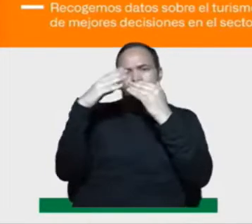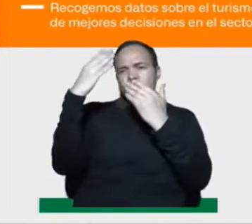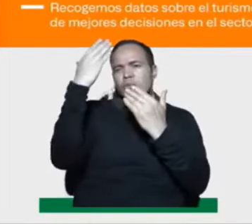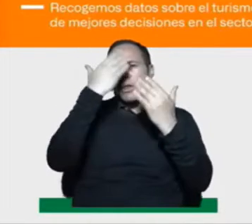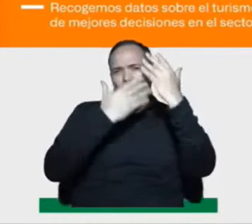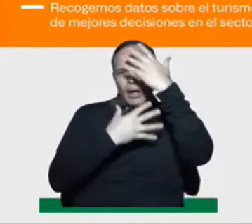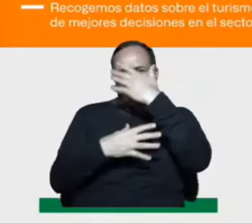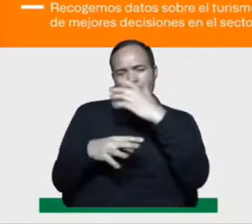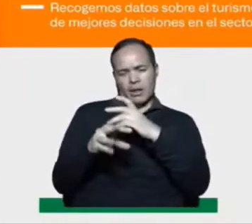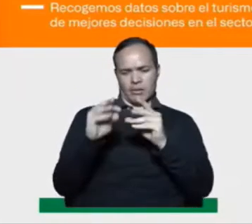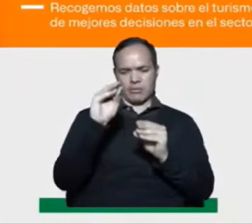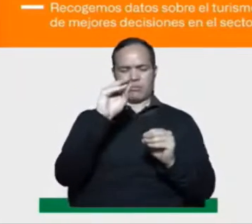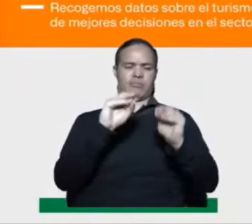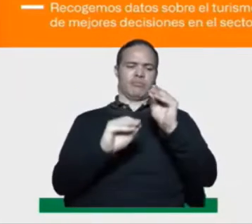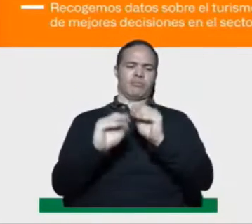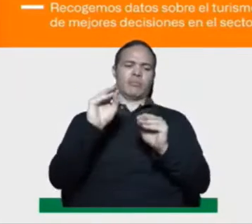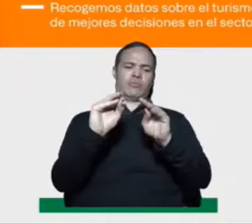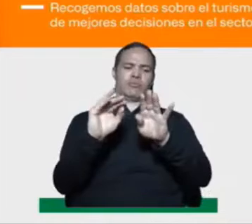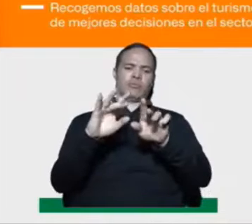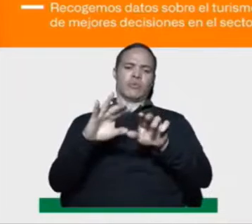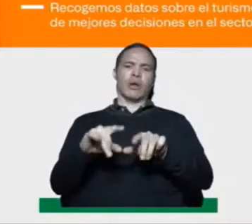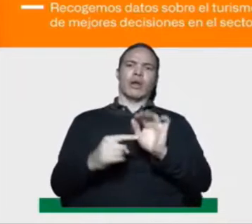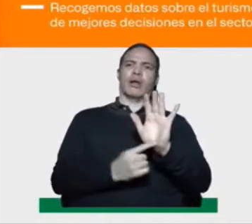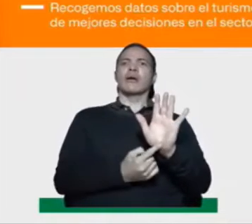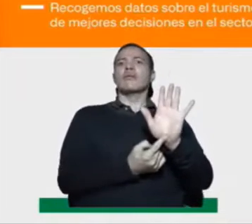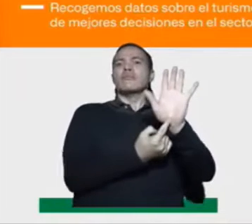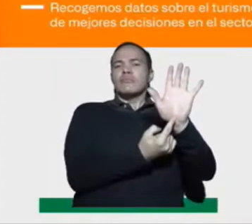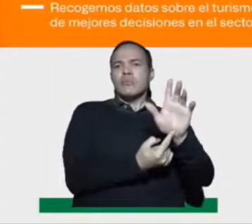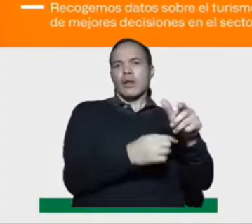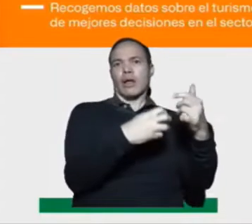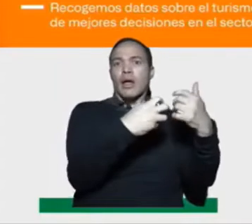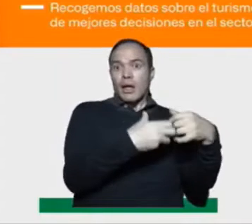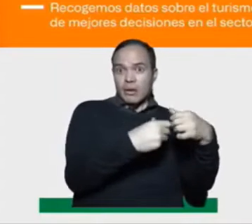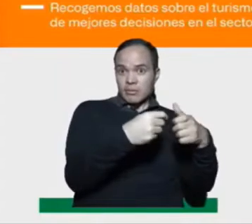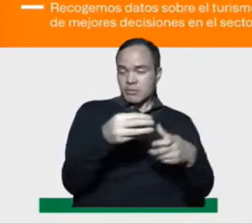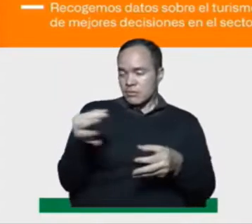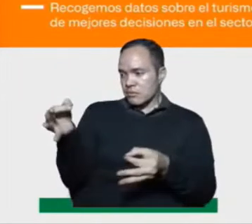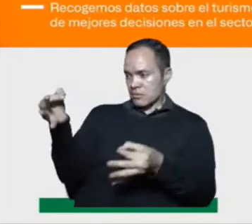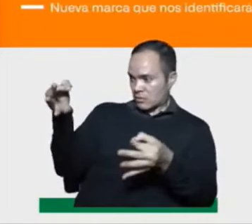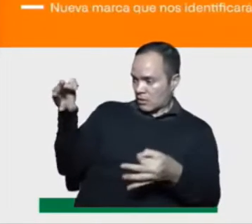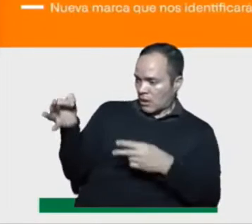la función pública, sino para los empresarios, para la toma de decisiones.